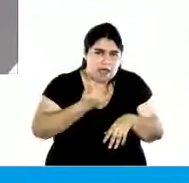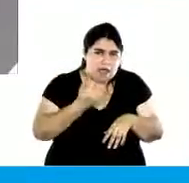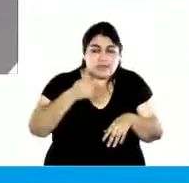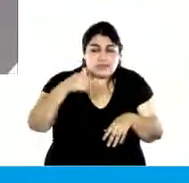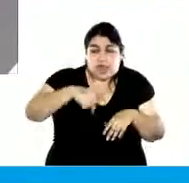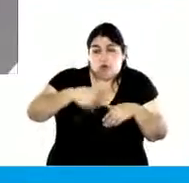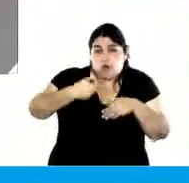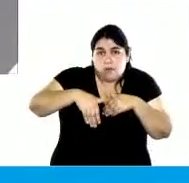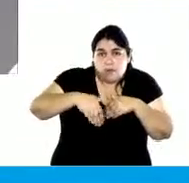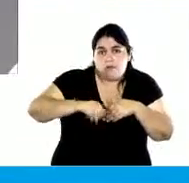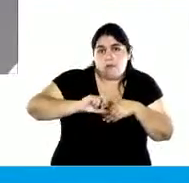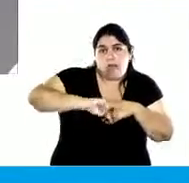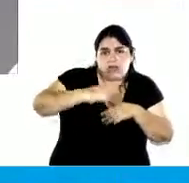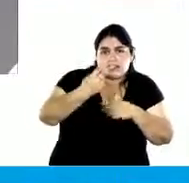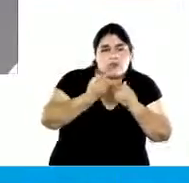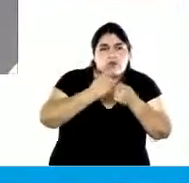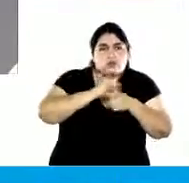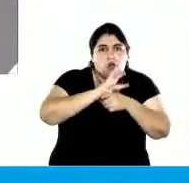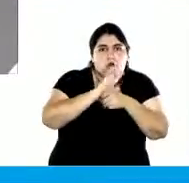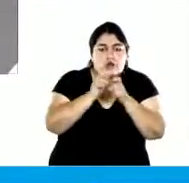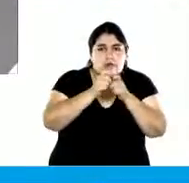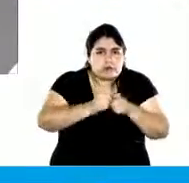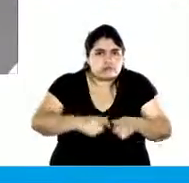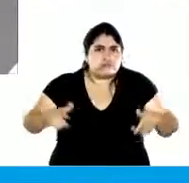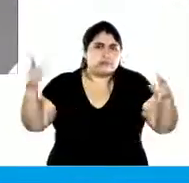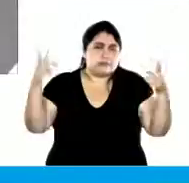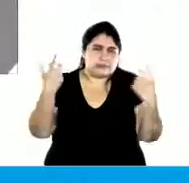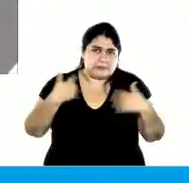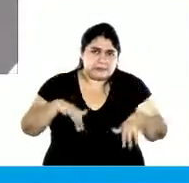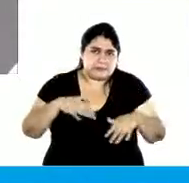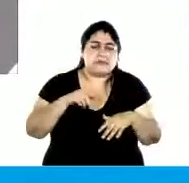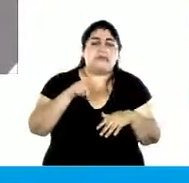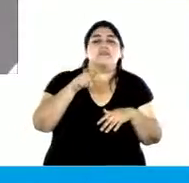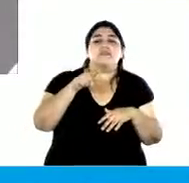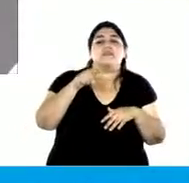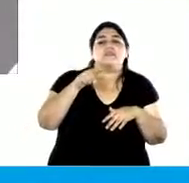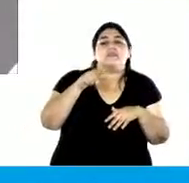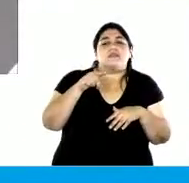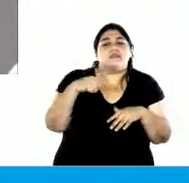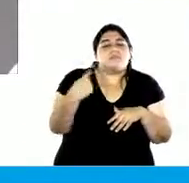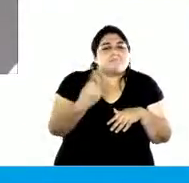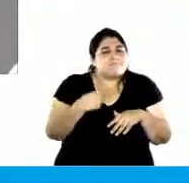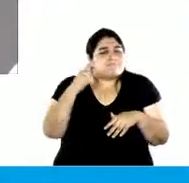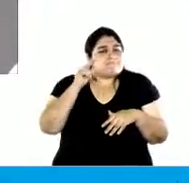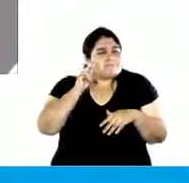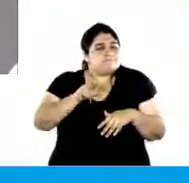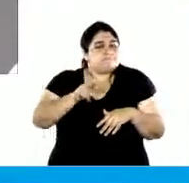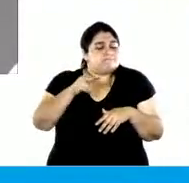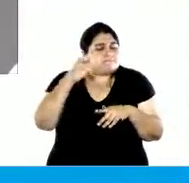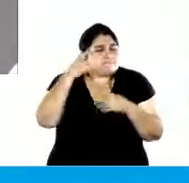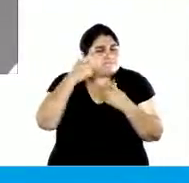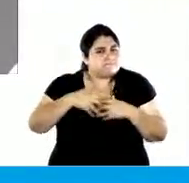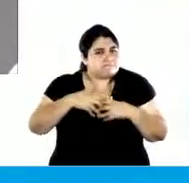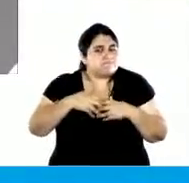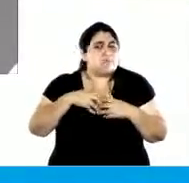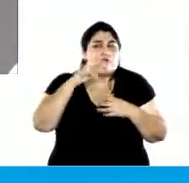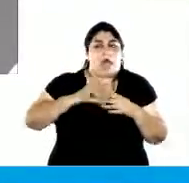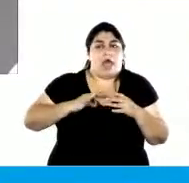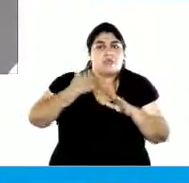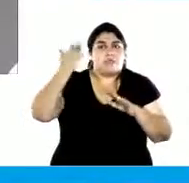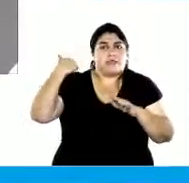la segunda ola que tanto nos preocupa, pero que de alguna manera nos llevó a una situación muy complicada durante todo el año